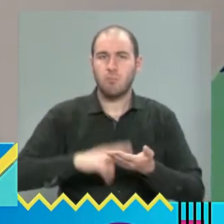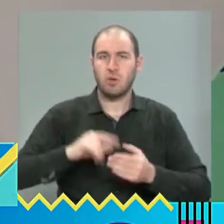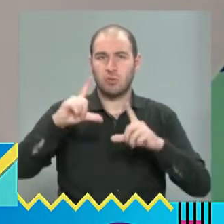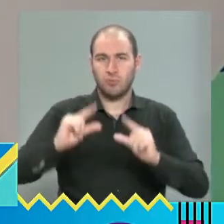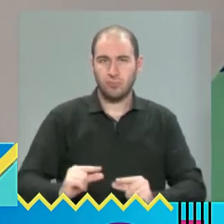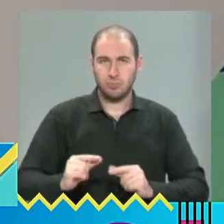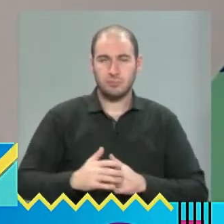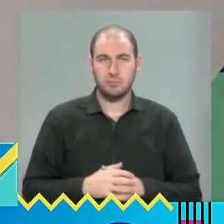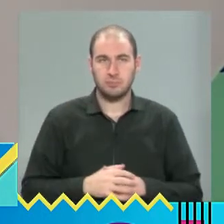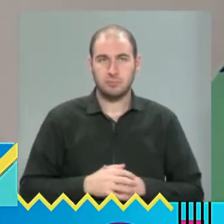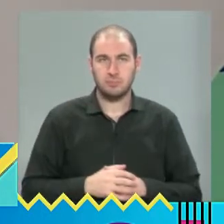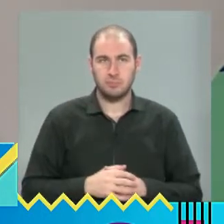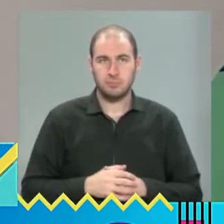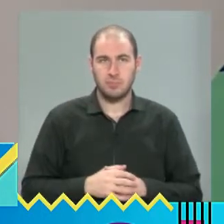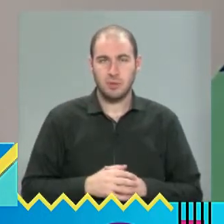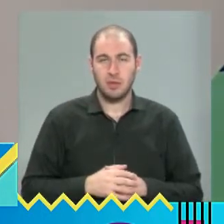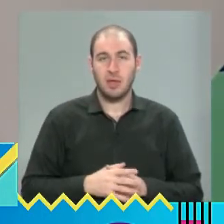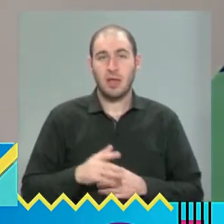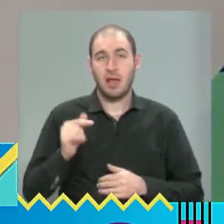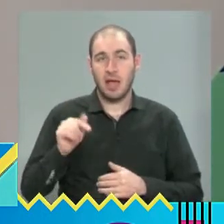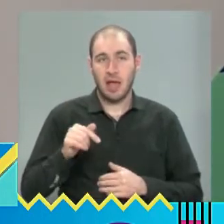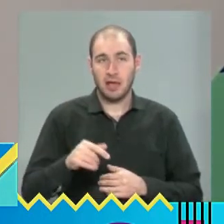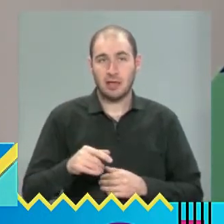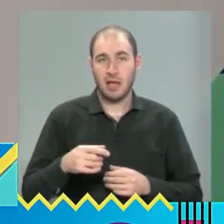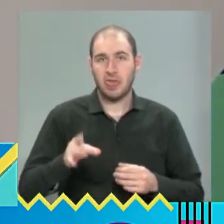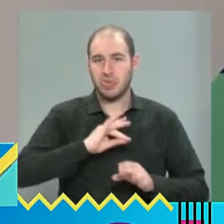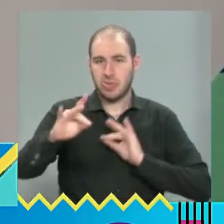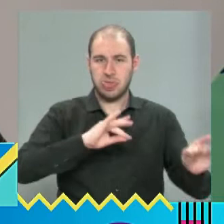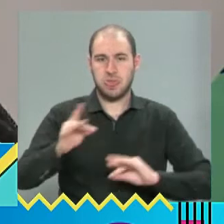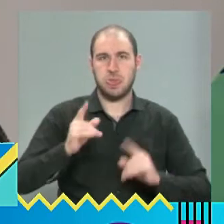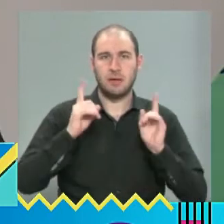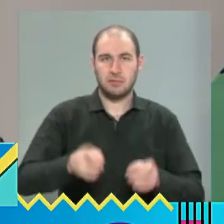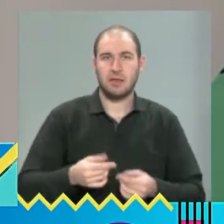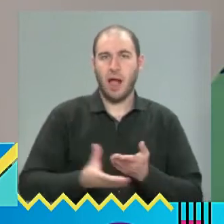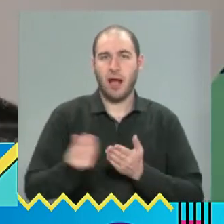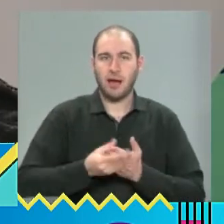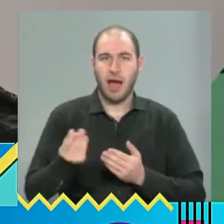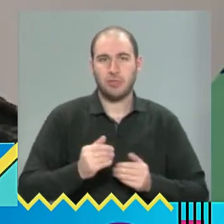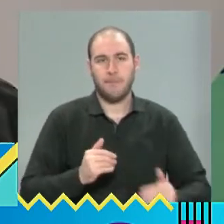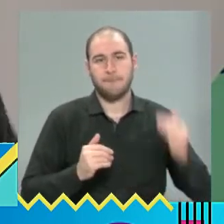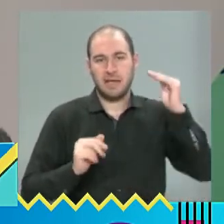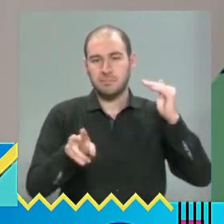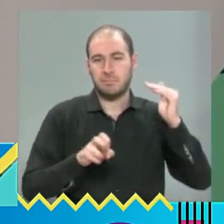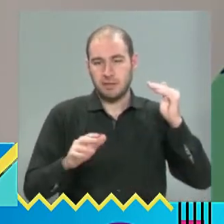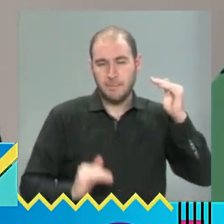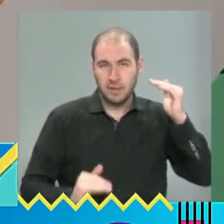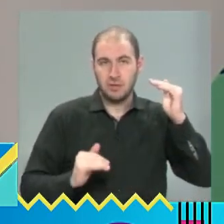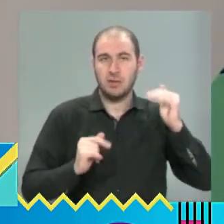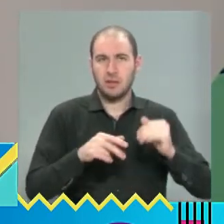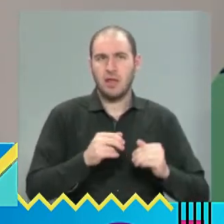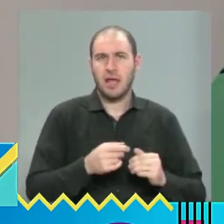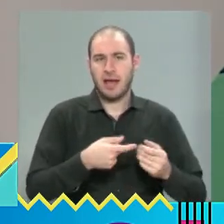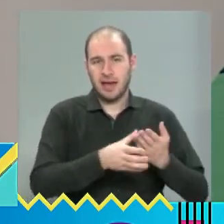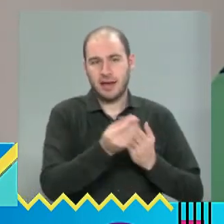impuestos. Entonces parte de eso, y tiene otro agujero fiscal, es decir, claro, los gastos le superan los ingresos y dice, vamos a gastar más y vamos a recaudar